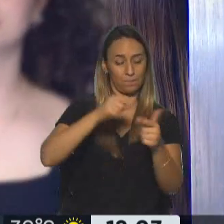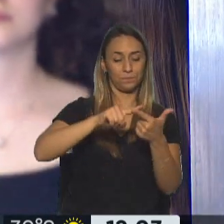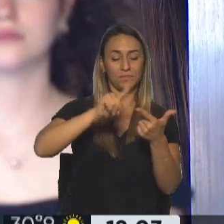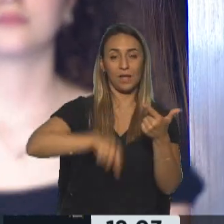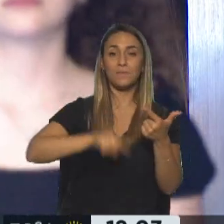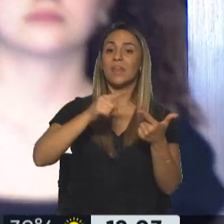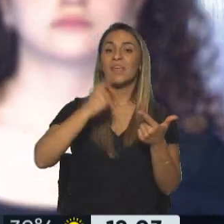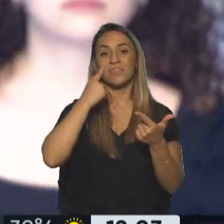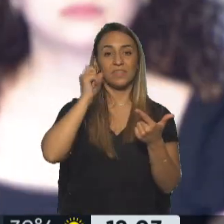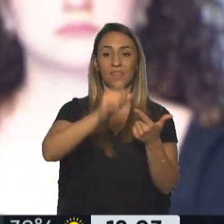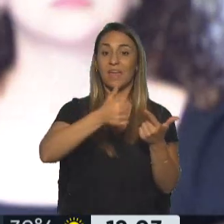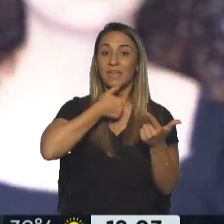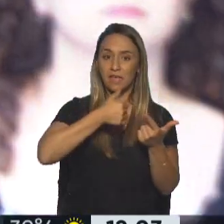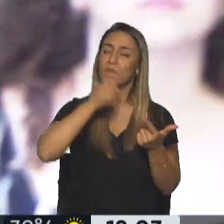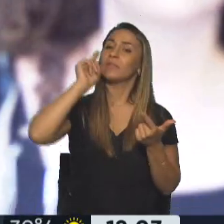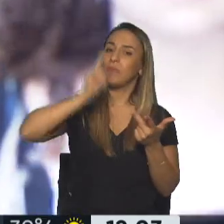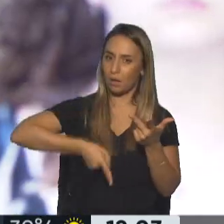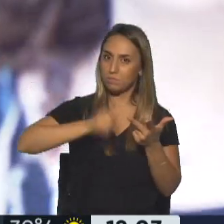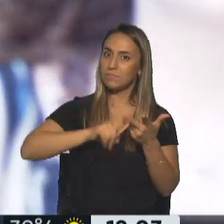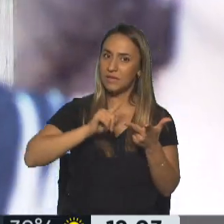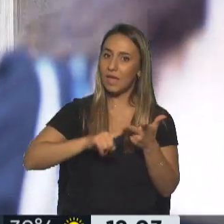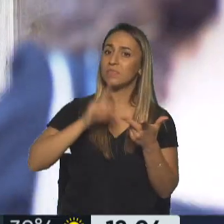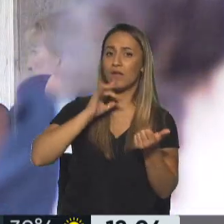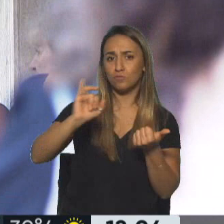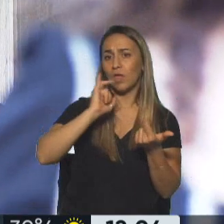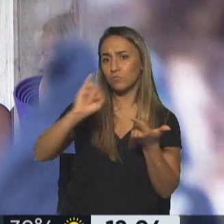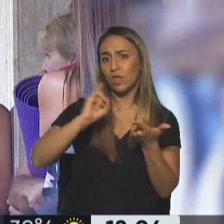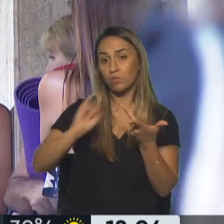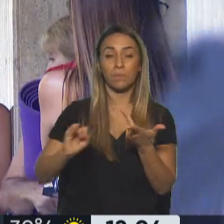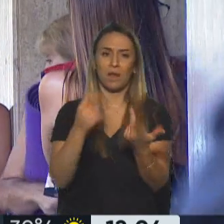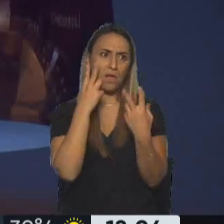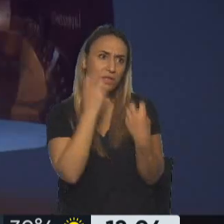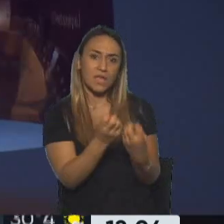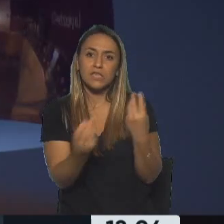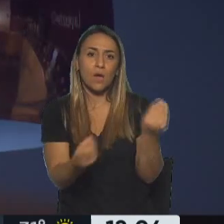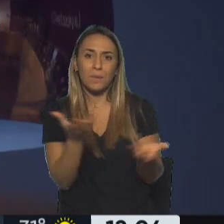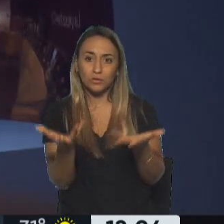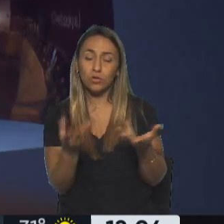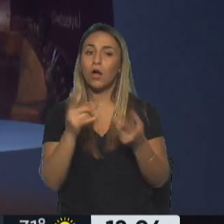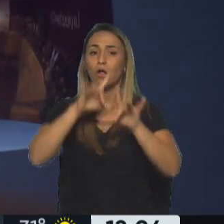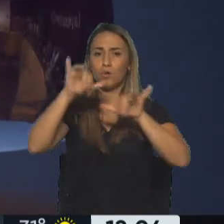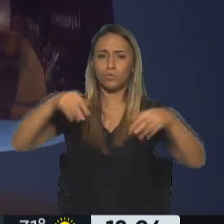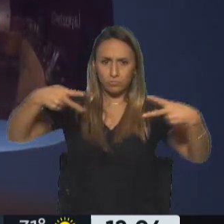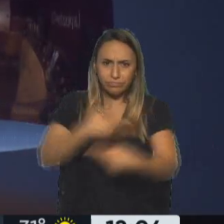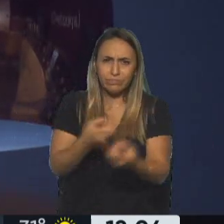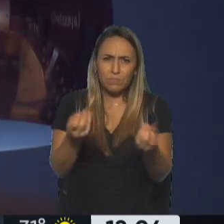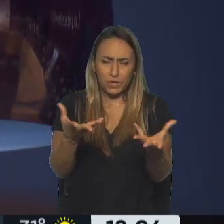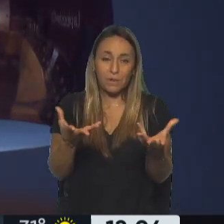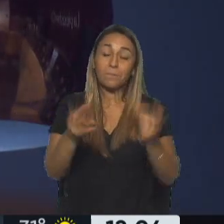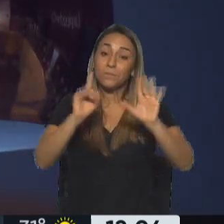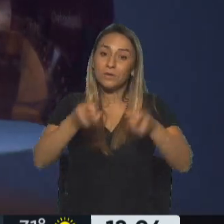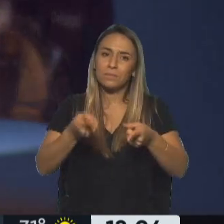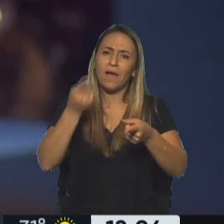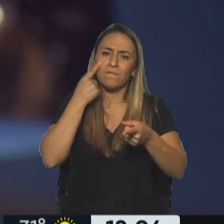de Quilmes concretaron también denuncias para que se investigue, en principio, por los motivos de los cortes, pero también si hay un proceso